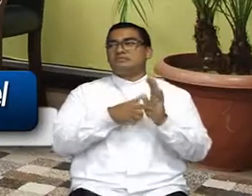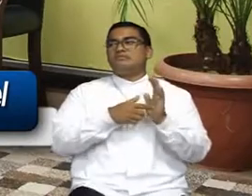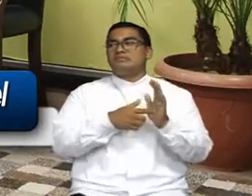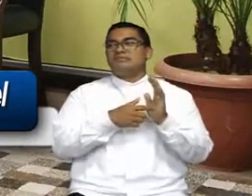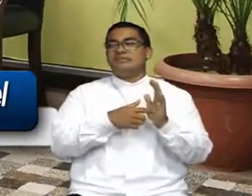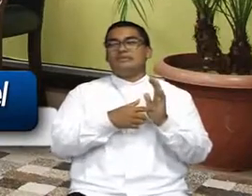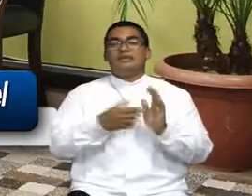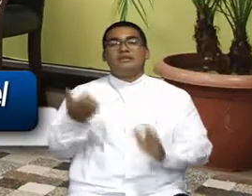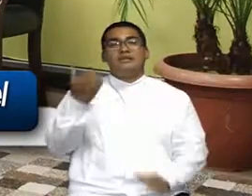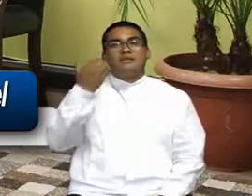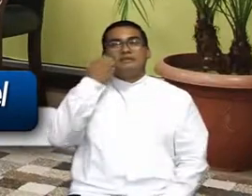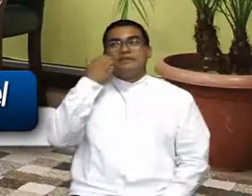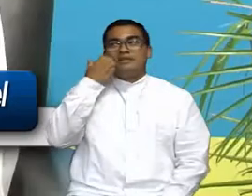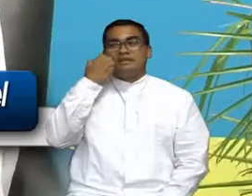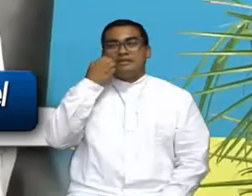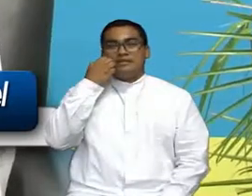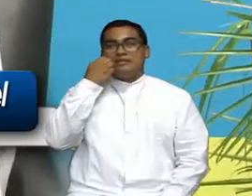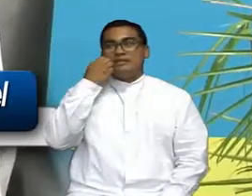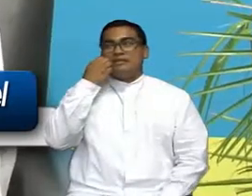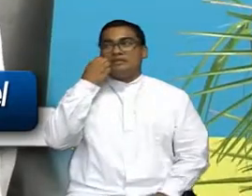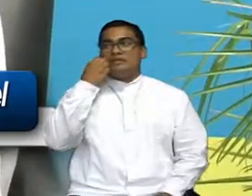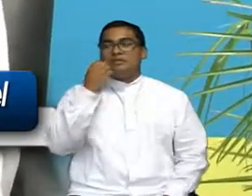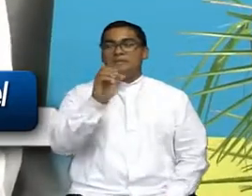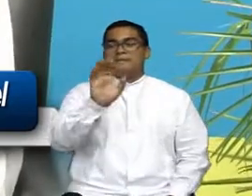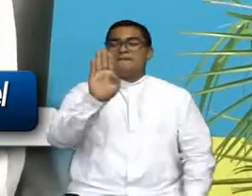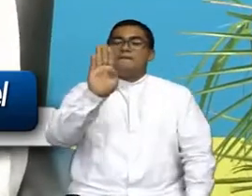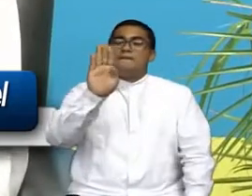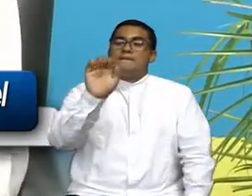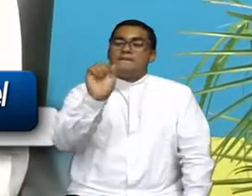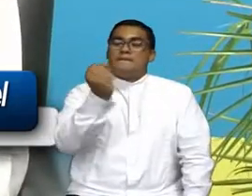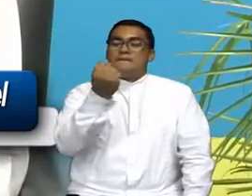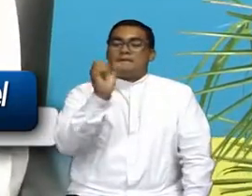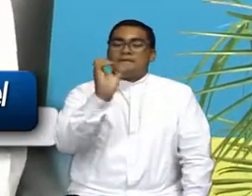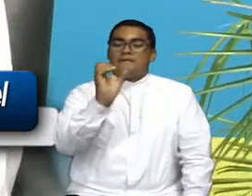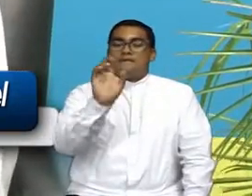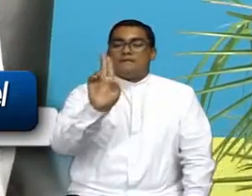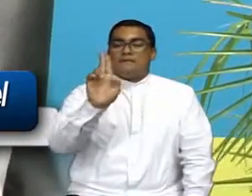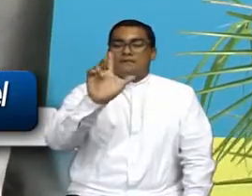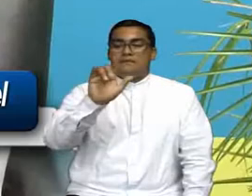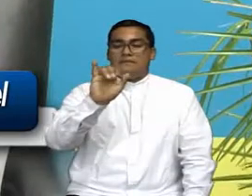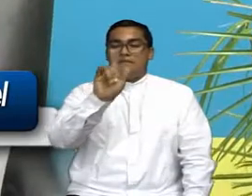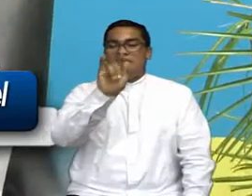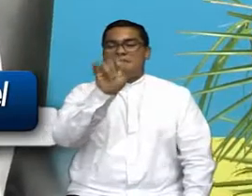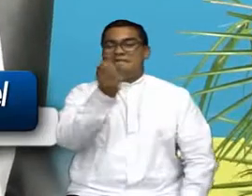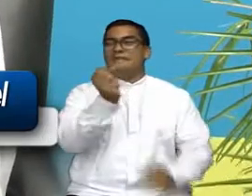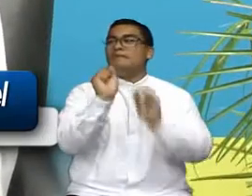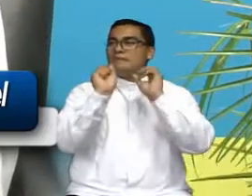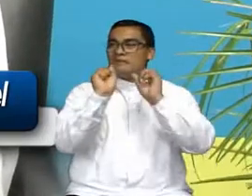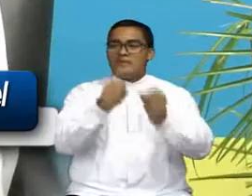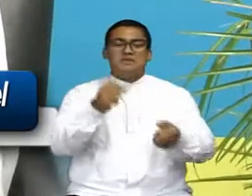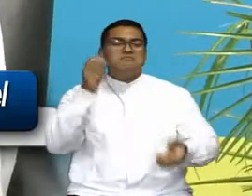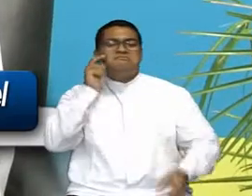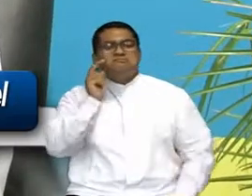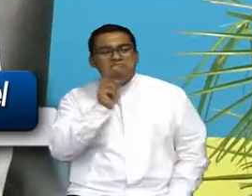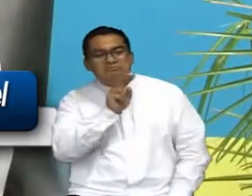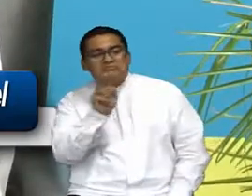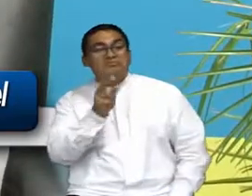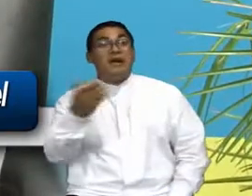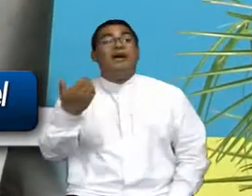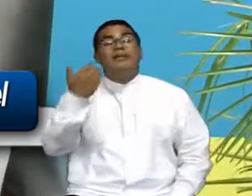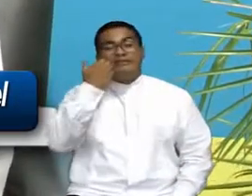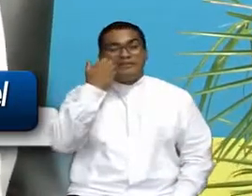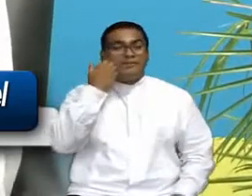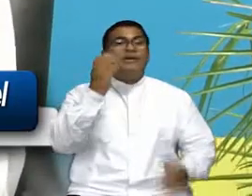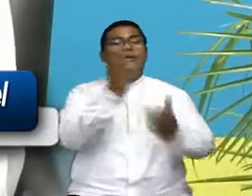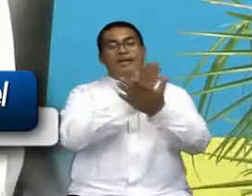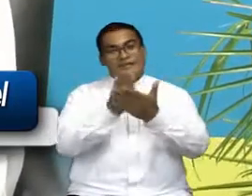sistémica, como una vasculitis, que es una enfermedad del tejido conectivo, es más frecuente ver este tipo de enfermedades en